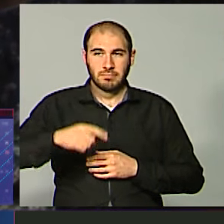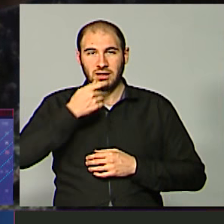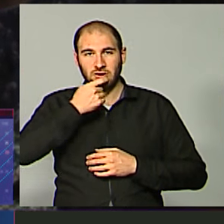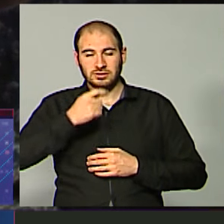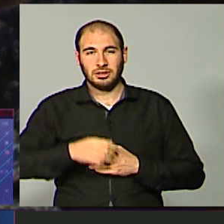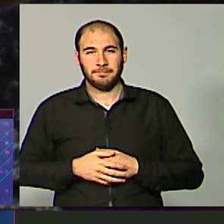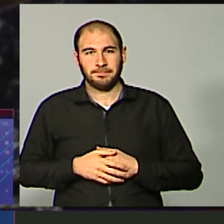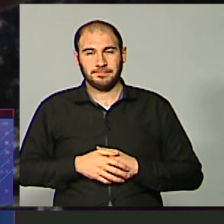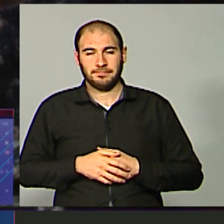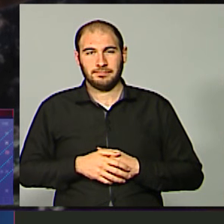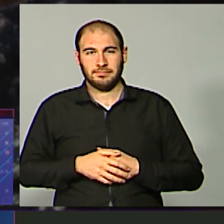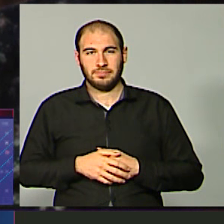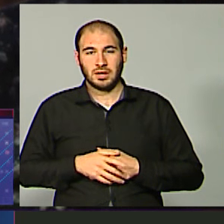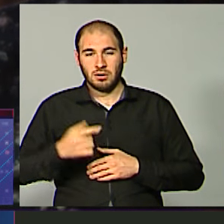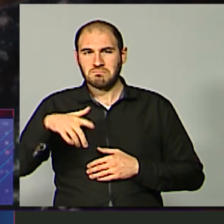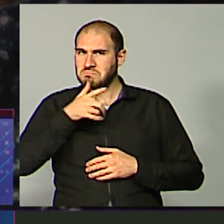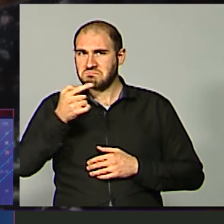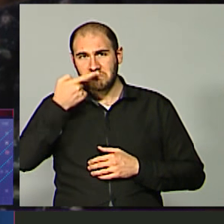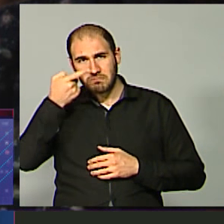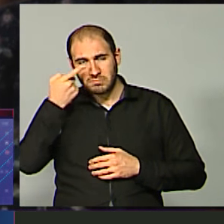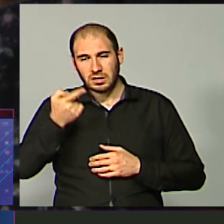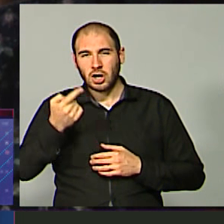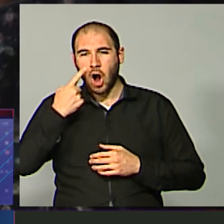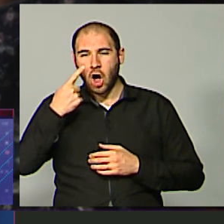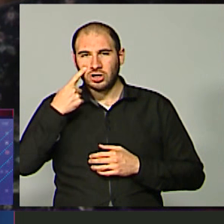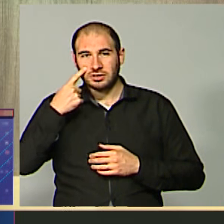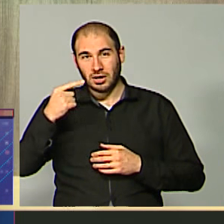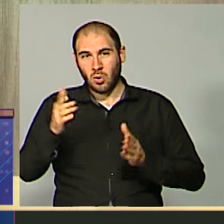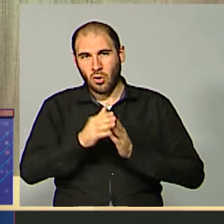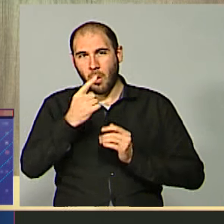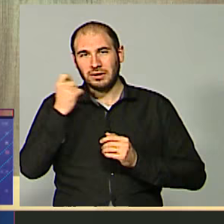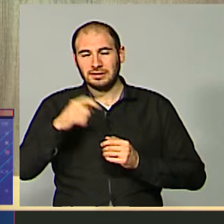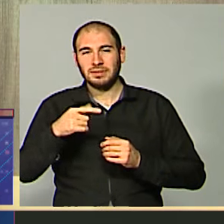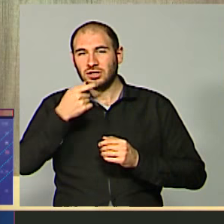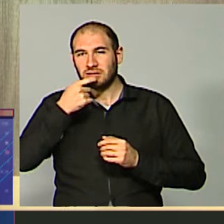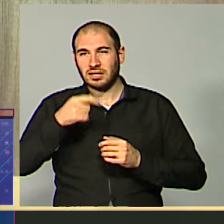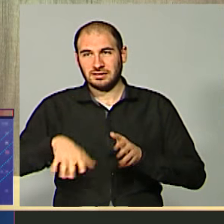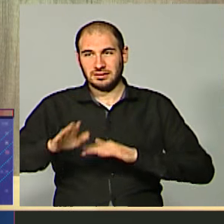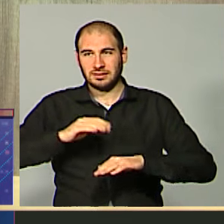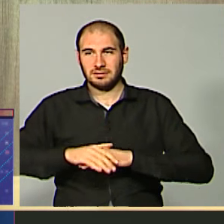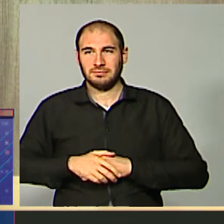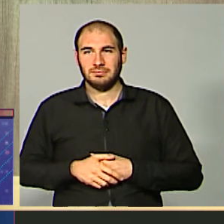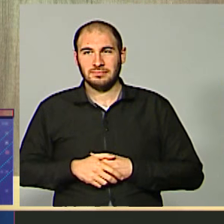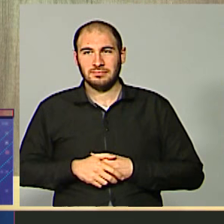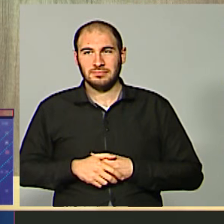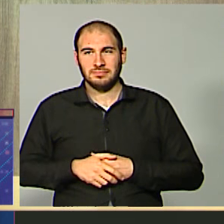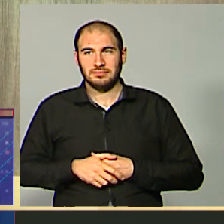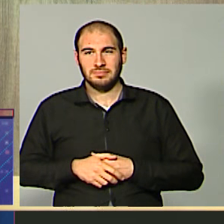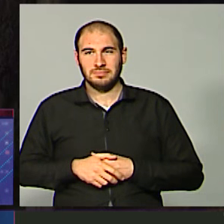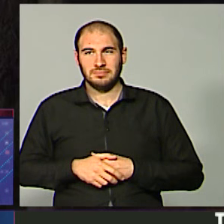Mendoza, nos parecía interesante con Óscar hacer esta apuesta acá en Mendoza.